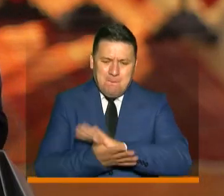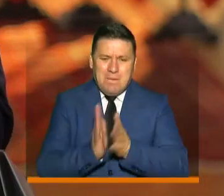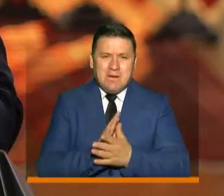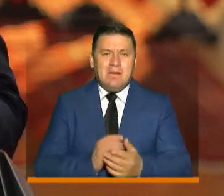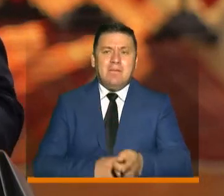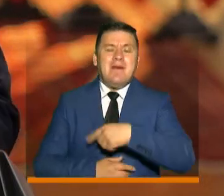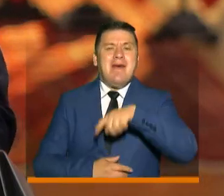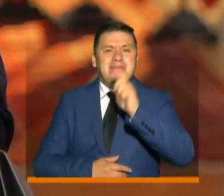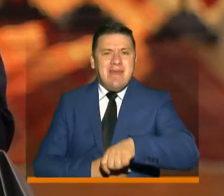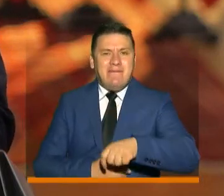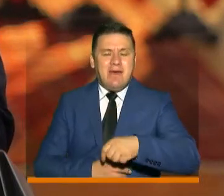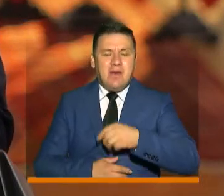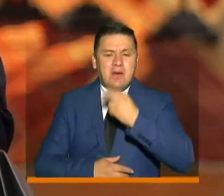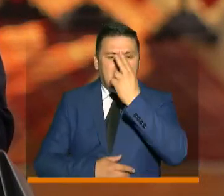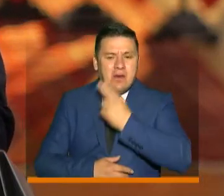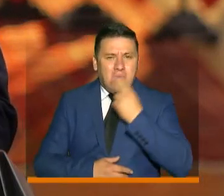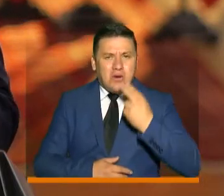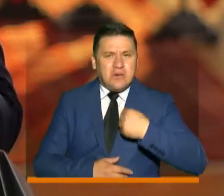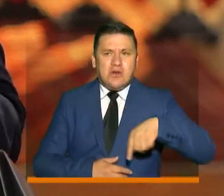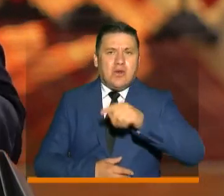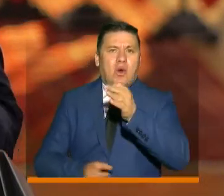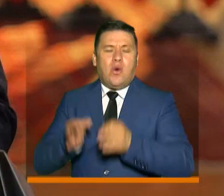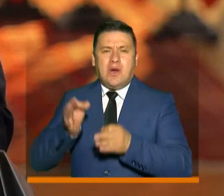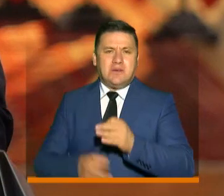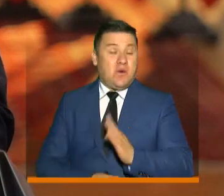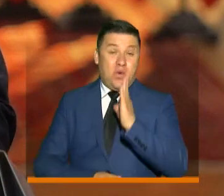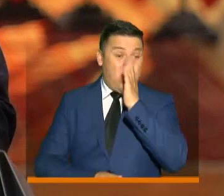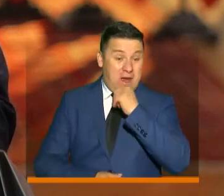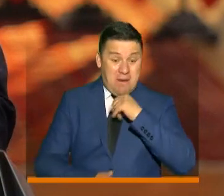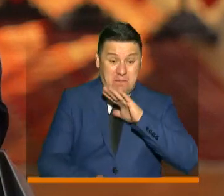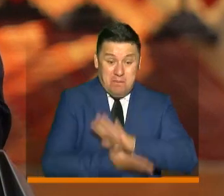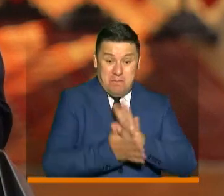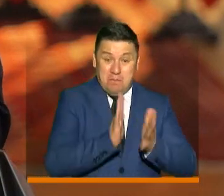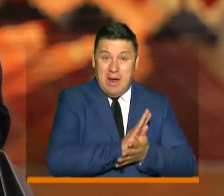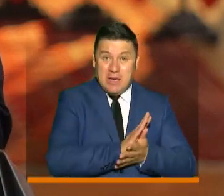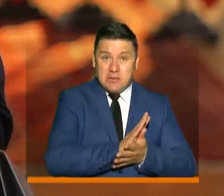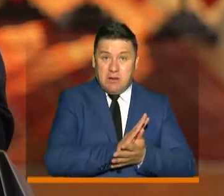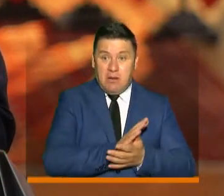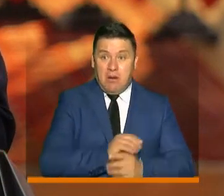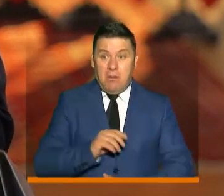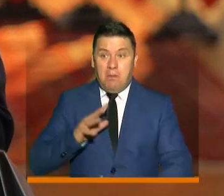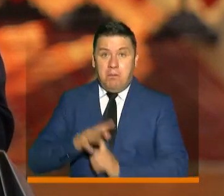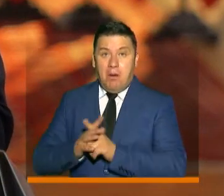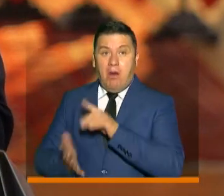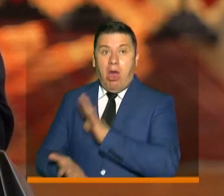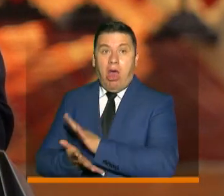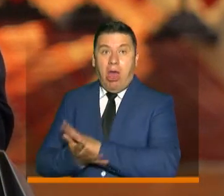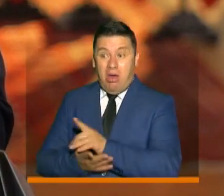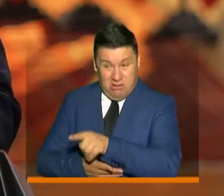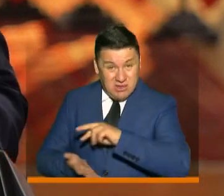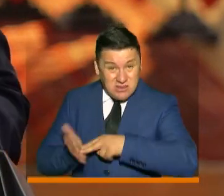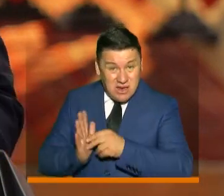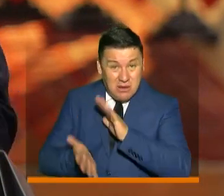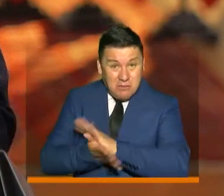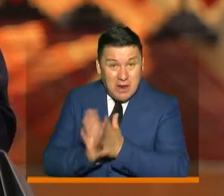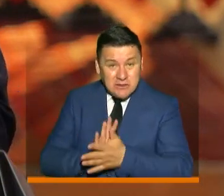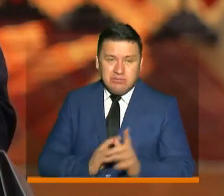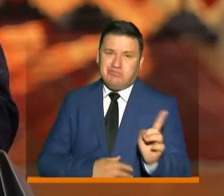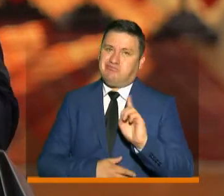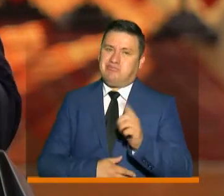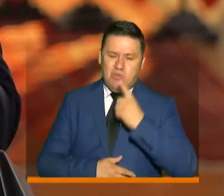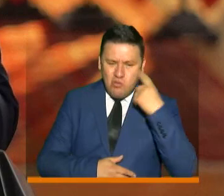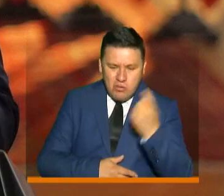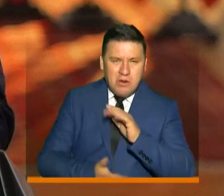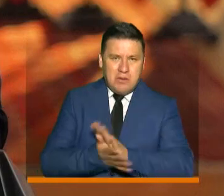compromiso con la justicia no hay paz donde prevalece la impunidad y en este punto